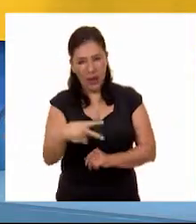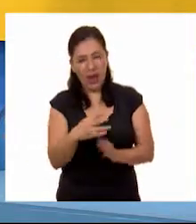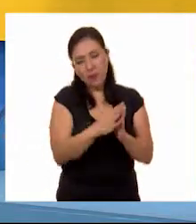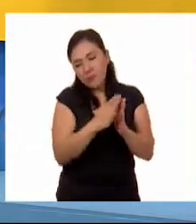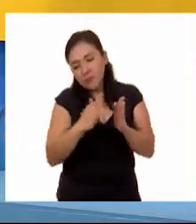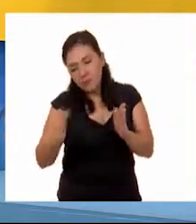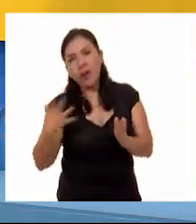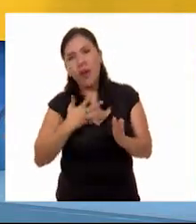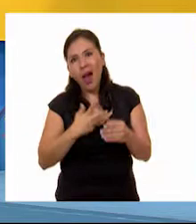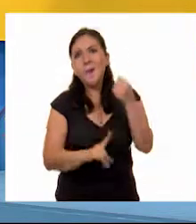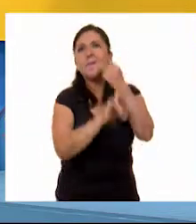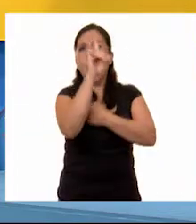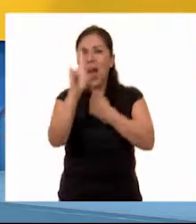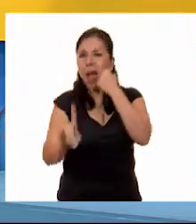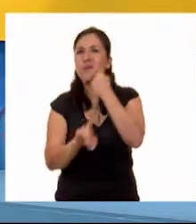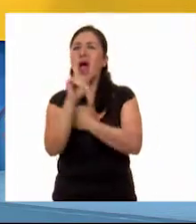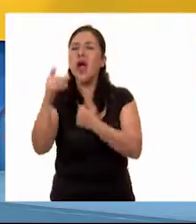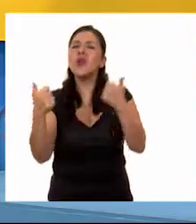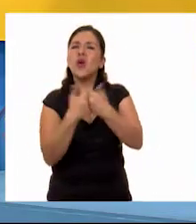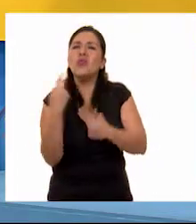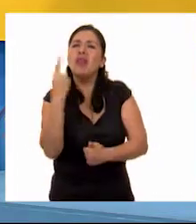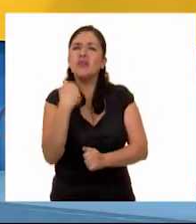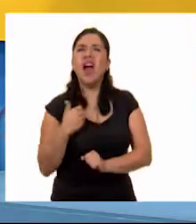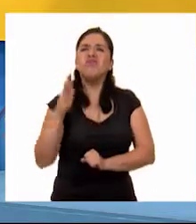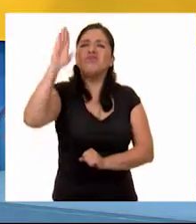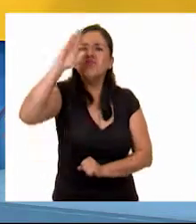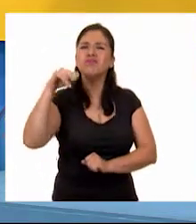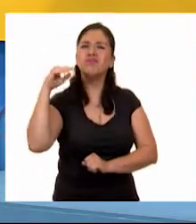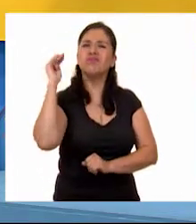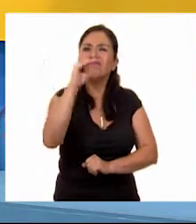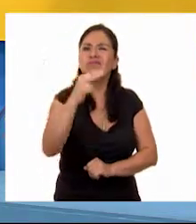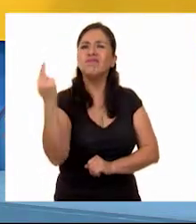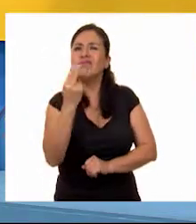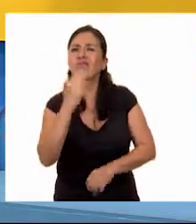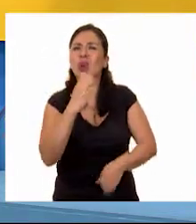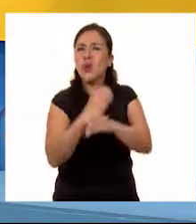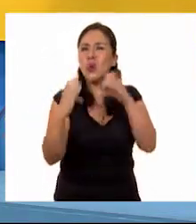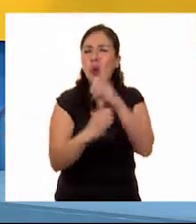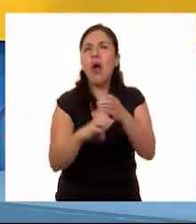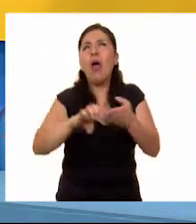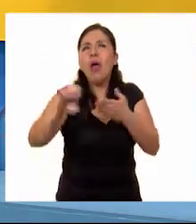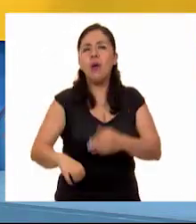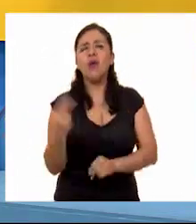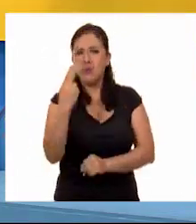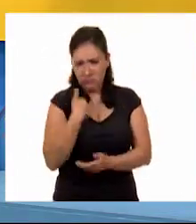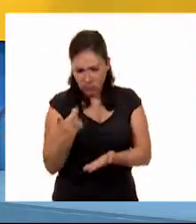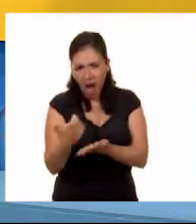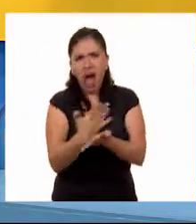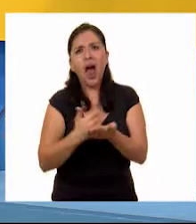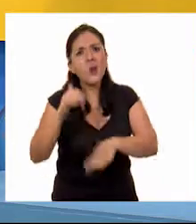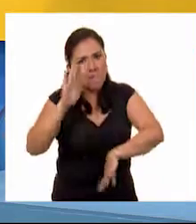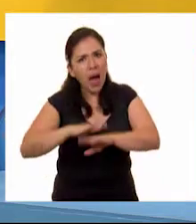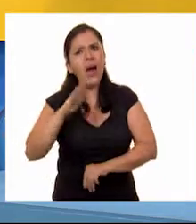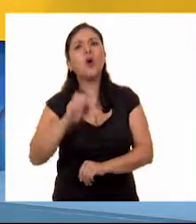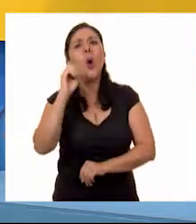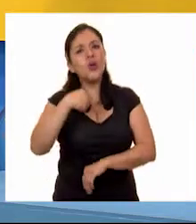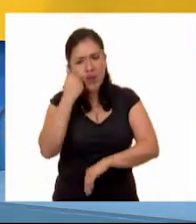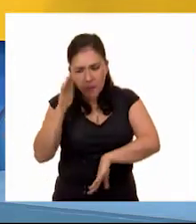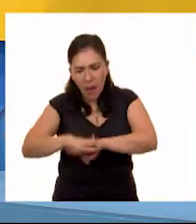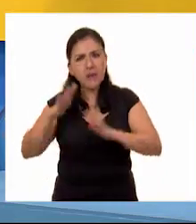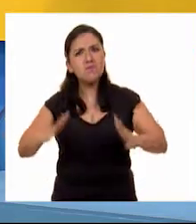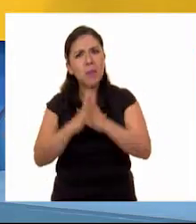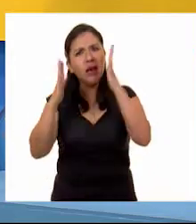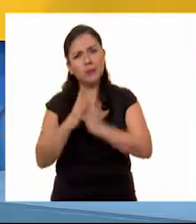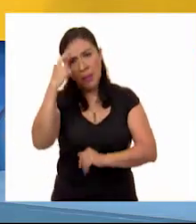a surgir varios movimientos con demandas muy específicas, como por ejemplo, obtener mejores salarios o mayor participación en la toma